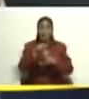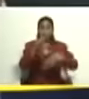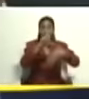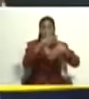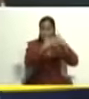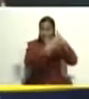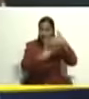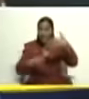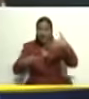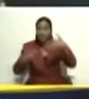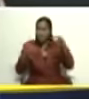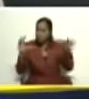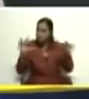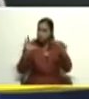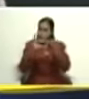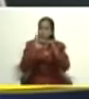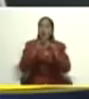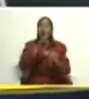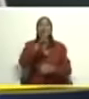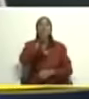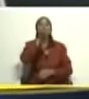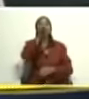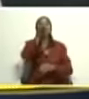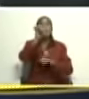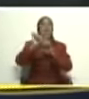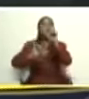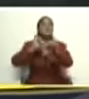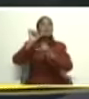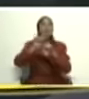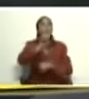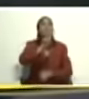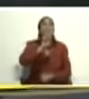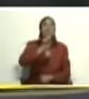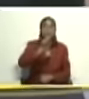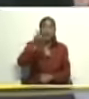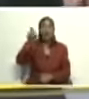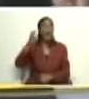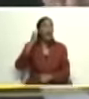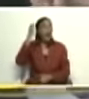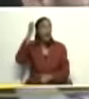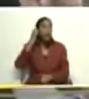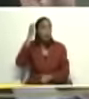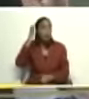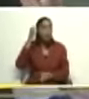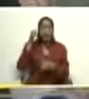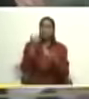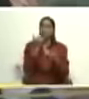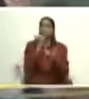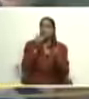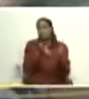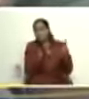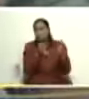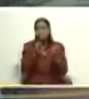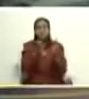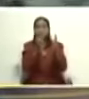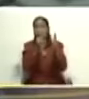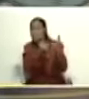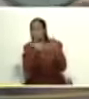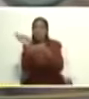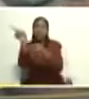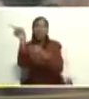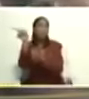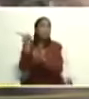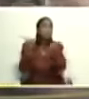el futuro del siglo XXI. Europa está descarriada, Europa está despistada,